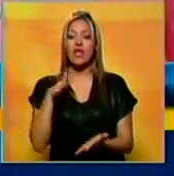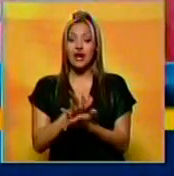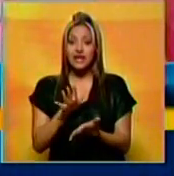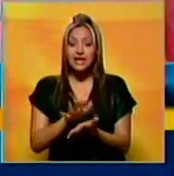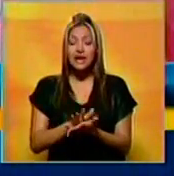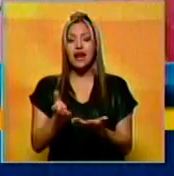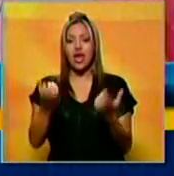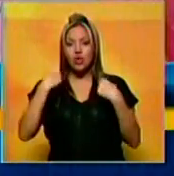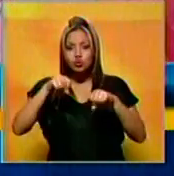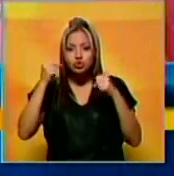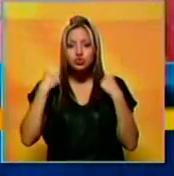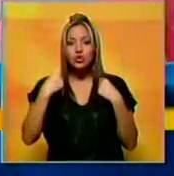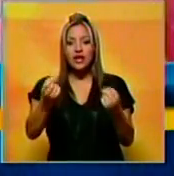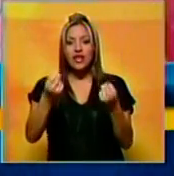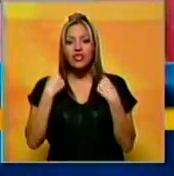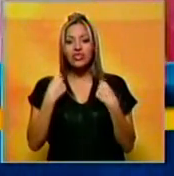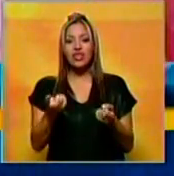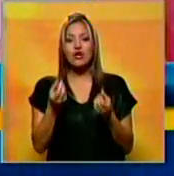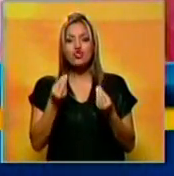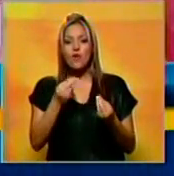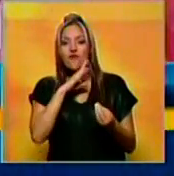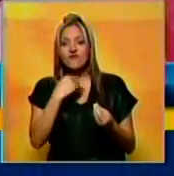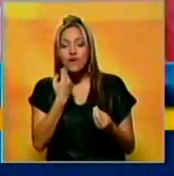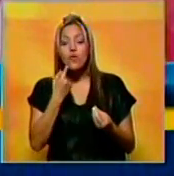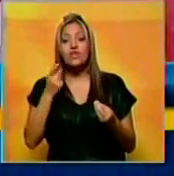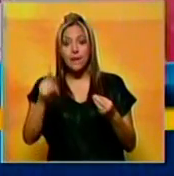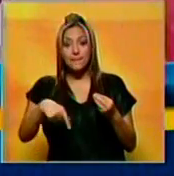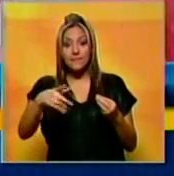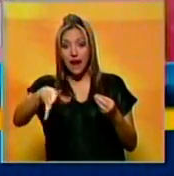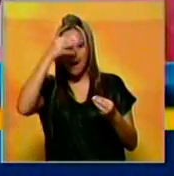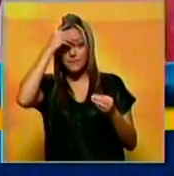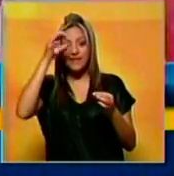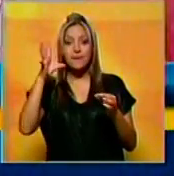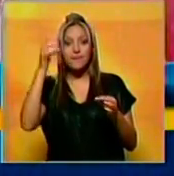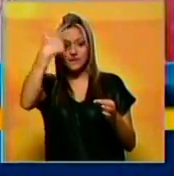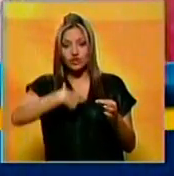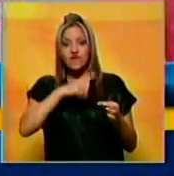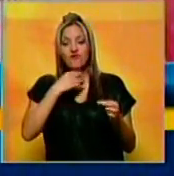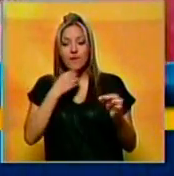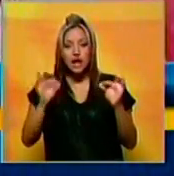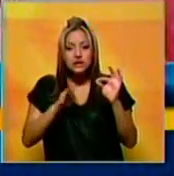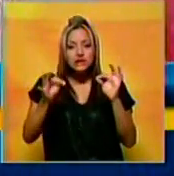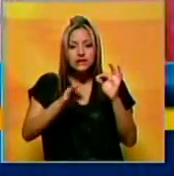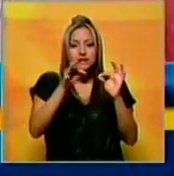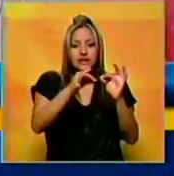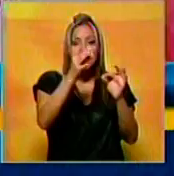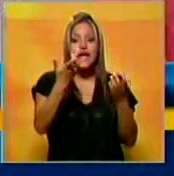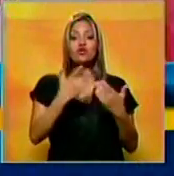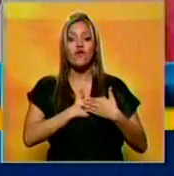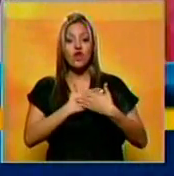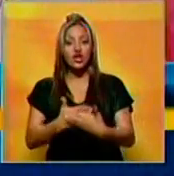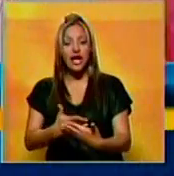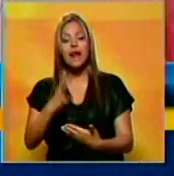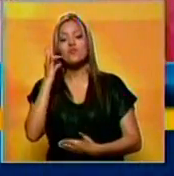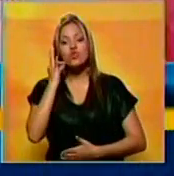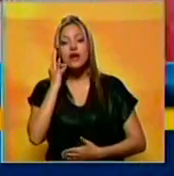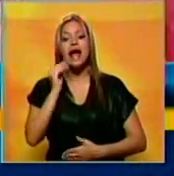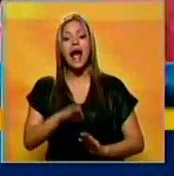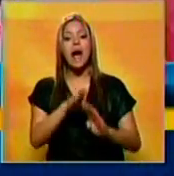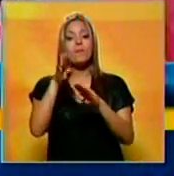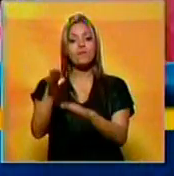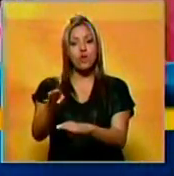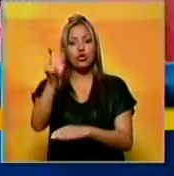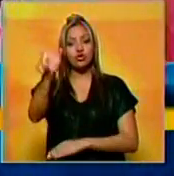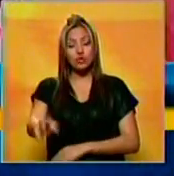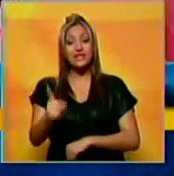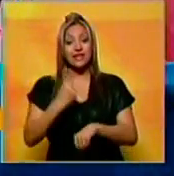fisioterapia, charlas de linfedema, clases de tejido, todo lo que esté a nuestro alcance con el grupo de voluntarias nuestras para apoyarlas